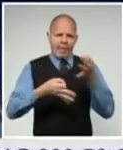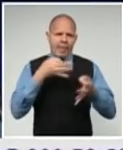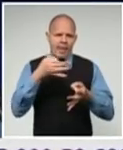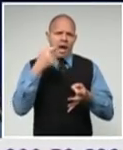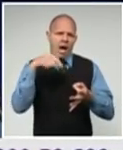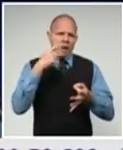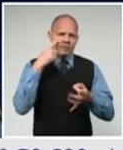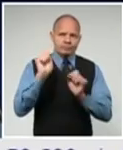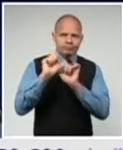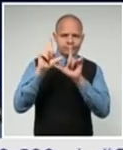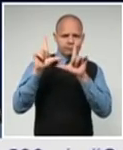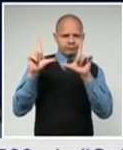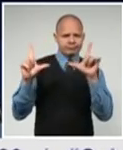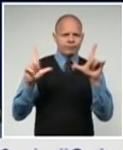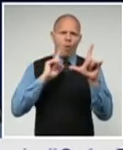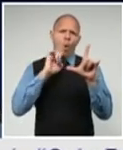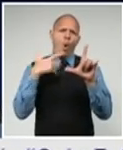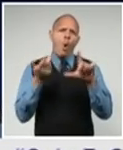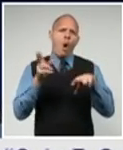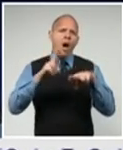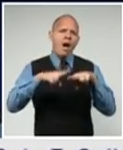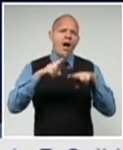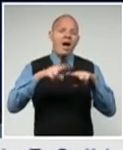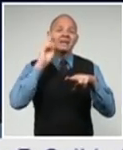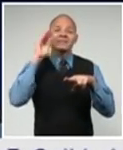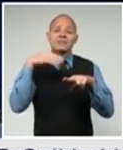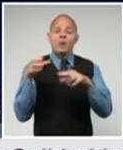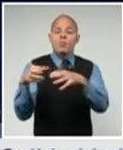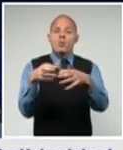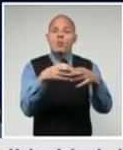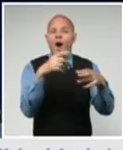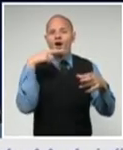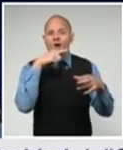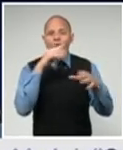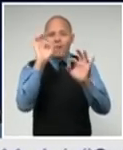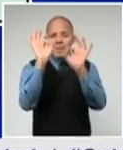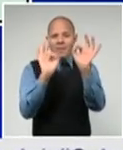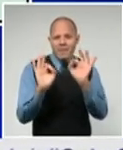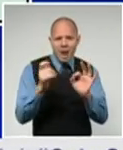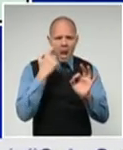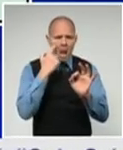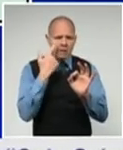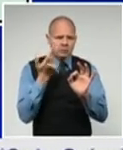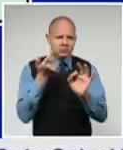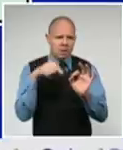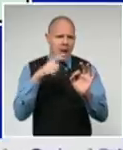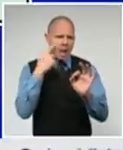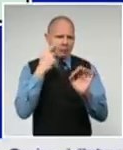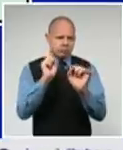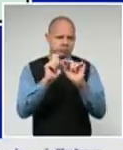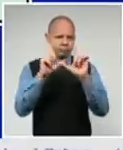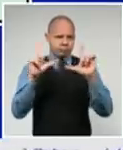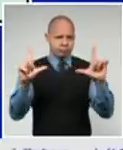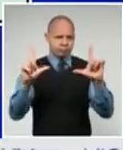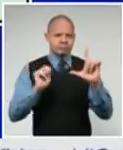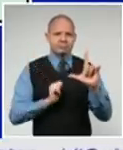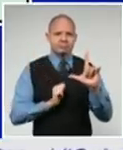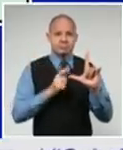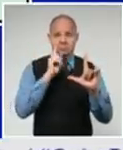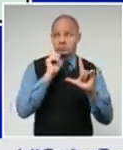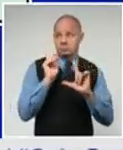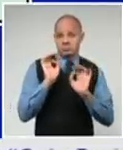en el mapa de La Habana los eventos de transmisión local en estos momentos, pues ahí ustedes lo